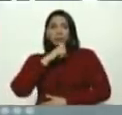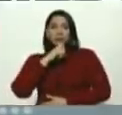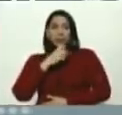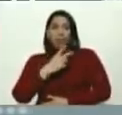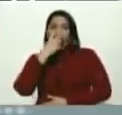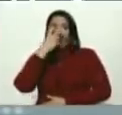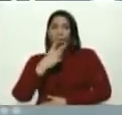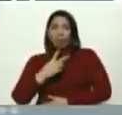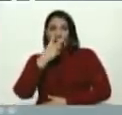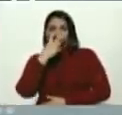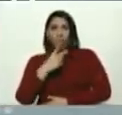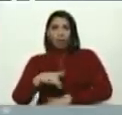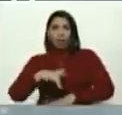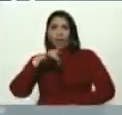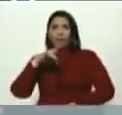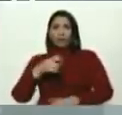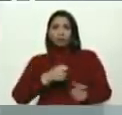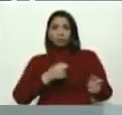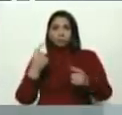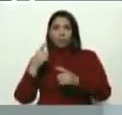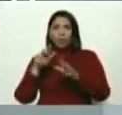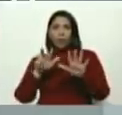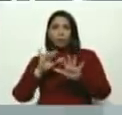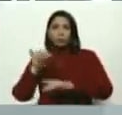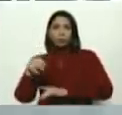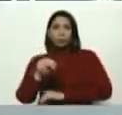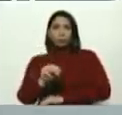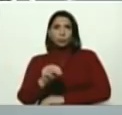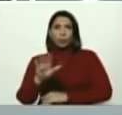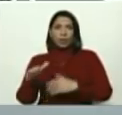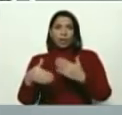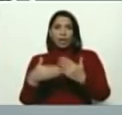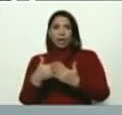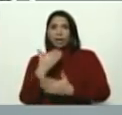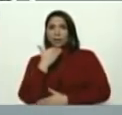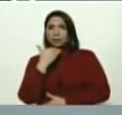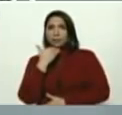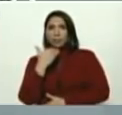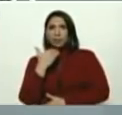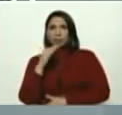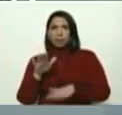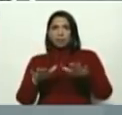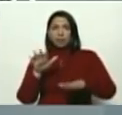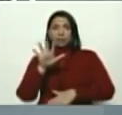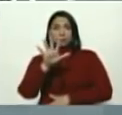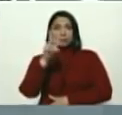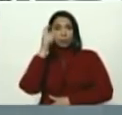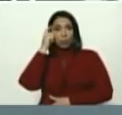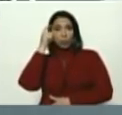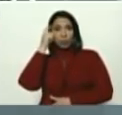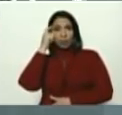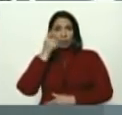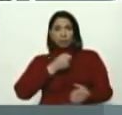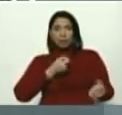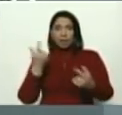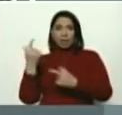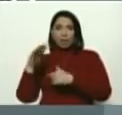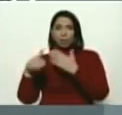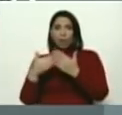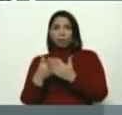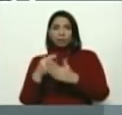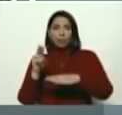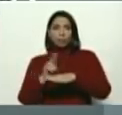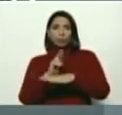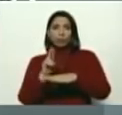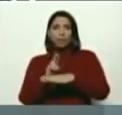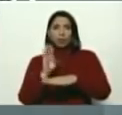grave. Fue trasladado el 8 de junio, hace apenas, si no me equivoco, 5 días, fue trasladado a una unidad